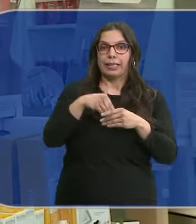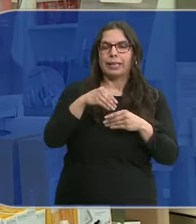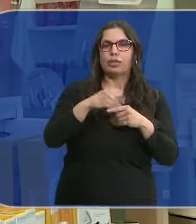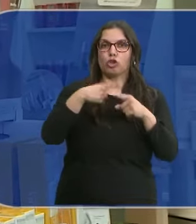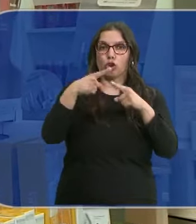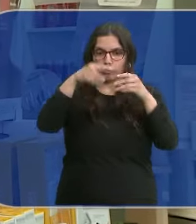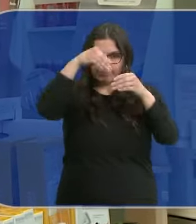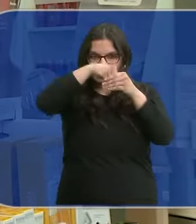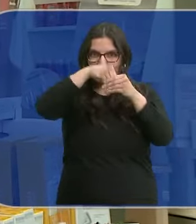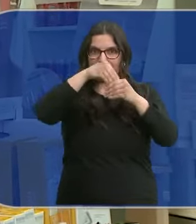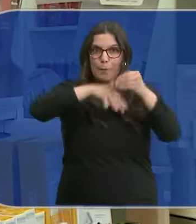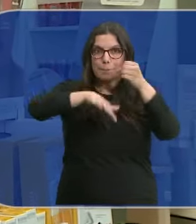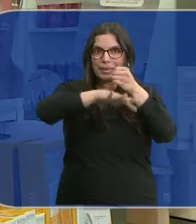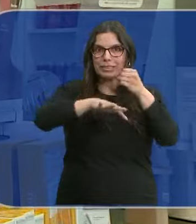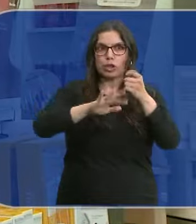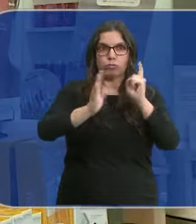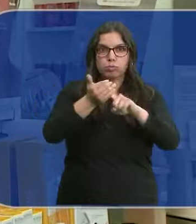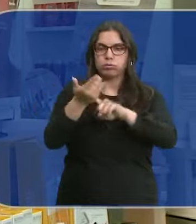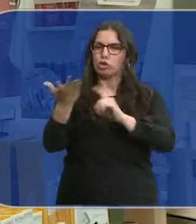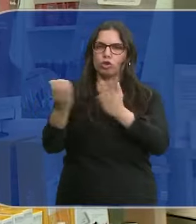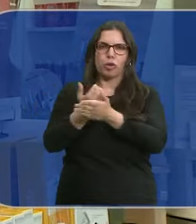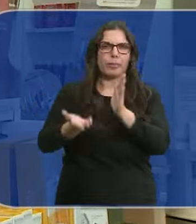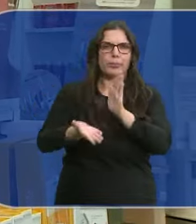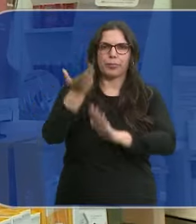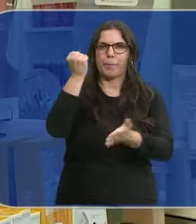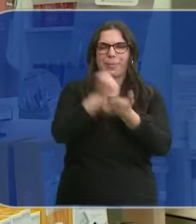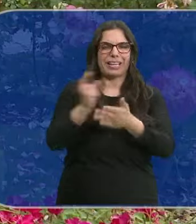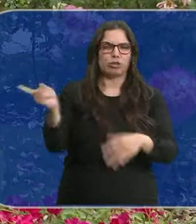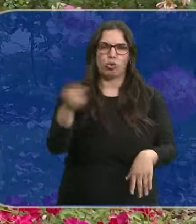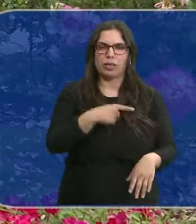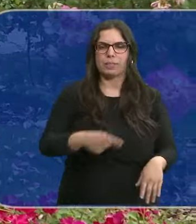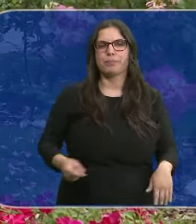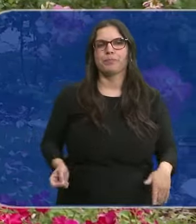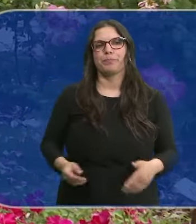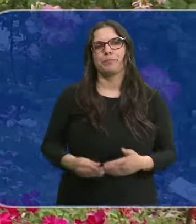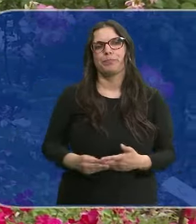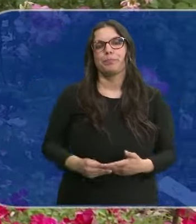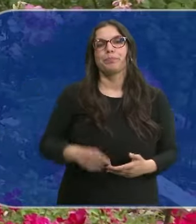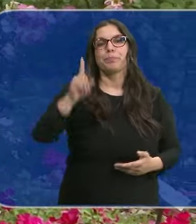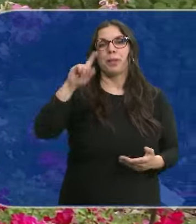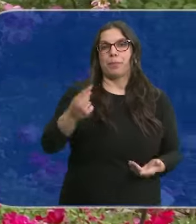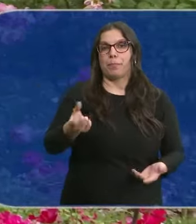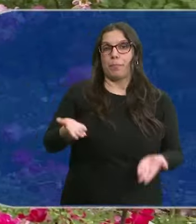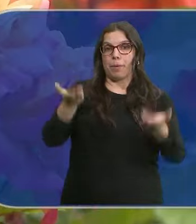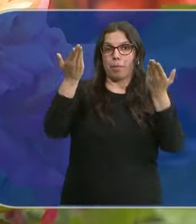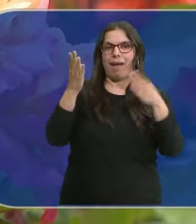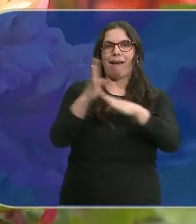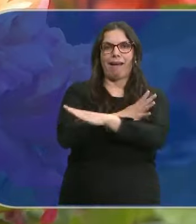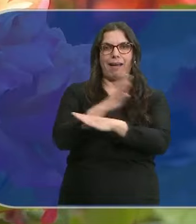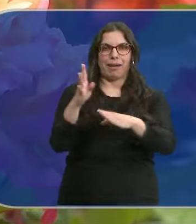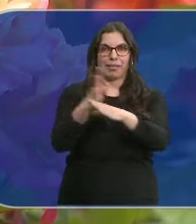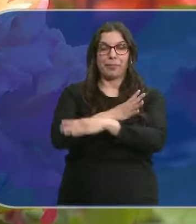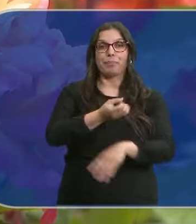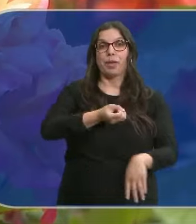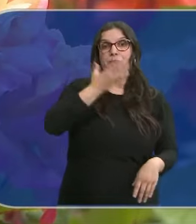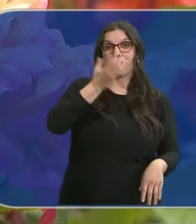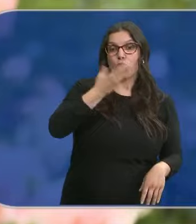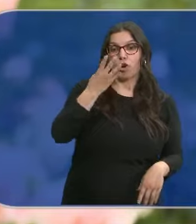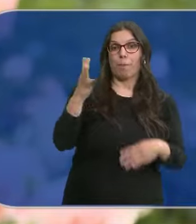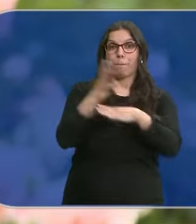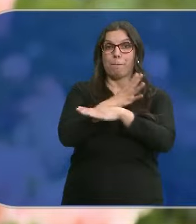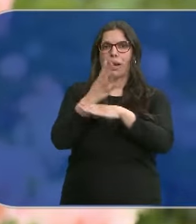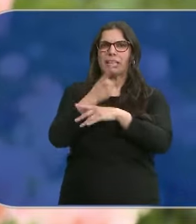mucho encontrarles, entonces bueno, suelen subir todas las marcas en general. Tampoco se libran de la subida de precios los jardines. Las plantas y las